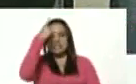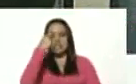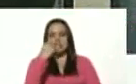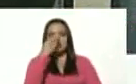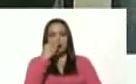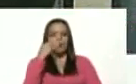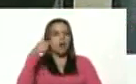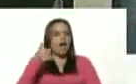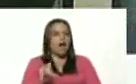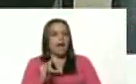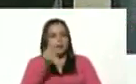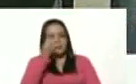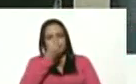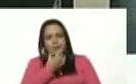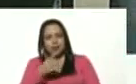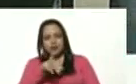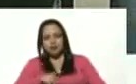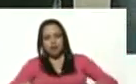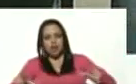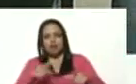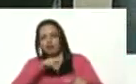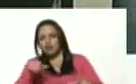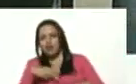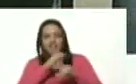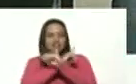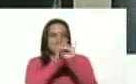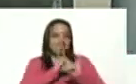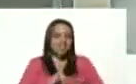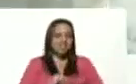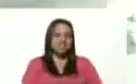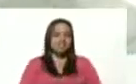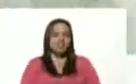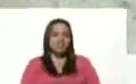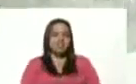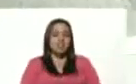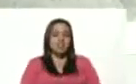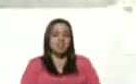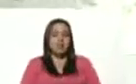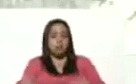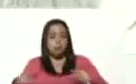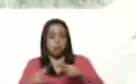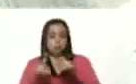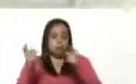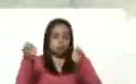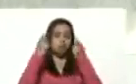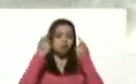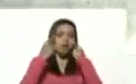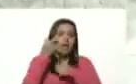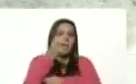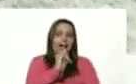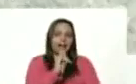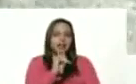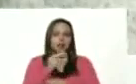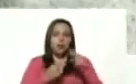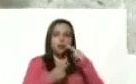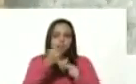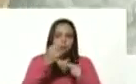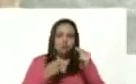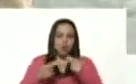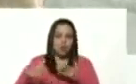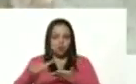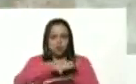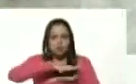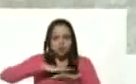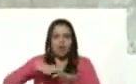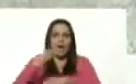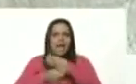Hemos embellecido, presidente, y nos encontramos felices. Mediante núcleo de formación, presidente, aquí hay cuenta con constructores y constructoras